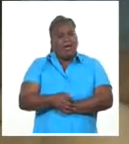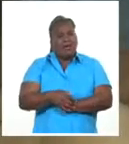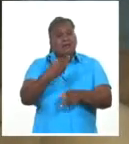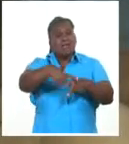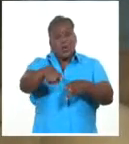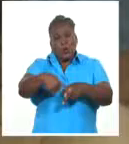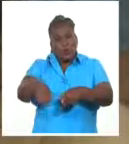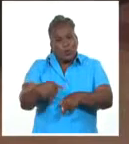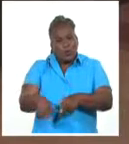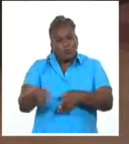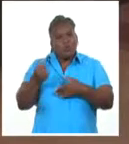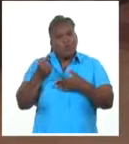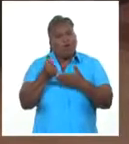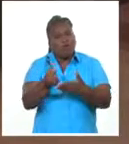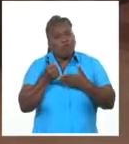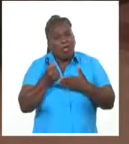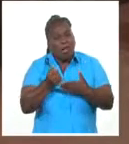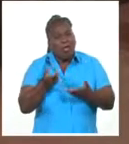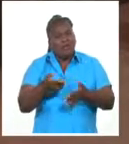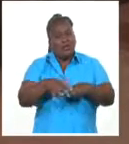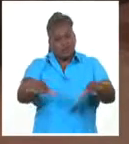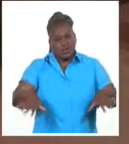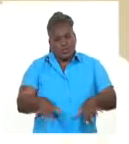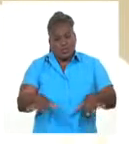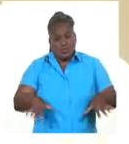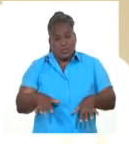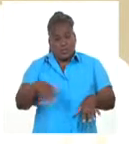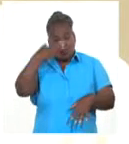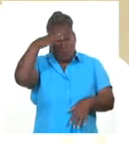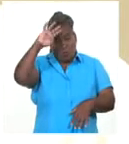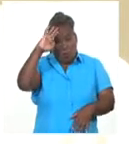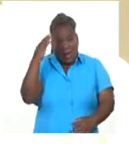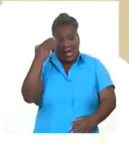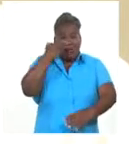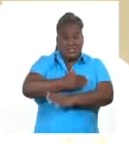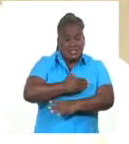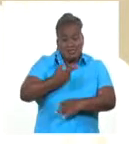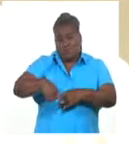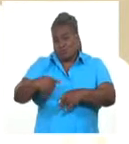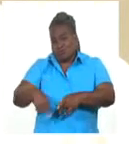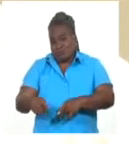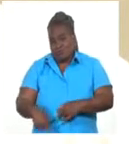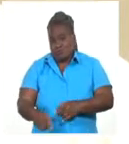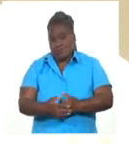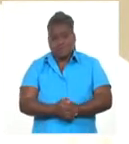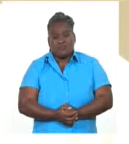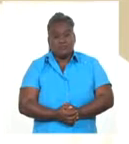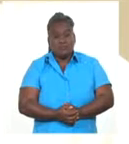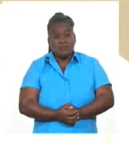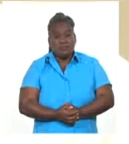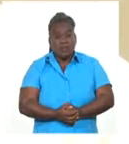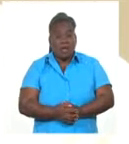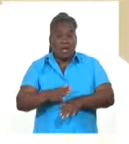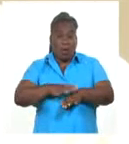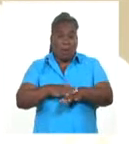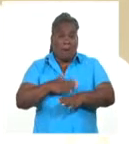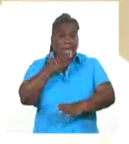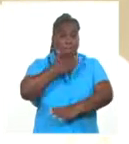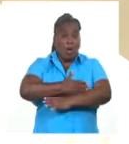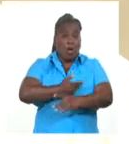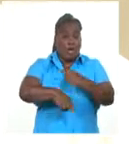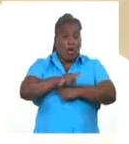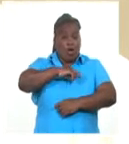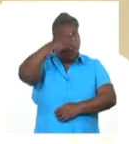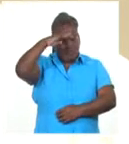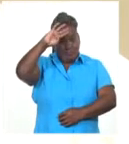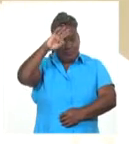recursos en esta situación que tiene el país de limitaciones, sobre todo establecida por el bloqueo. Y va